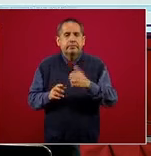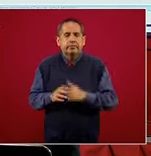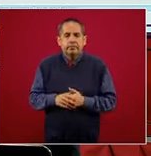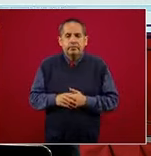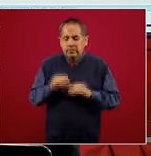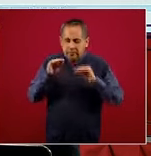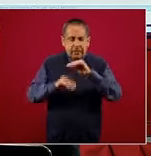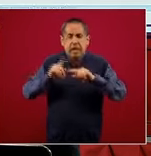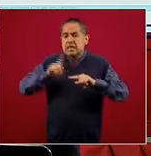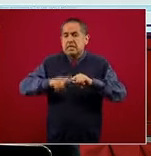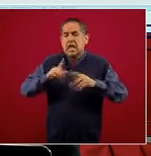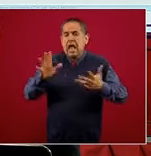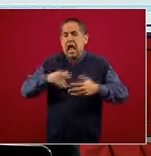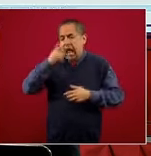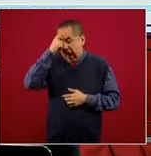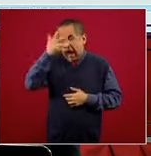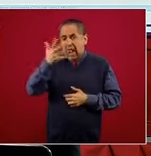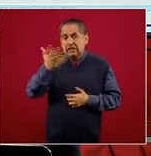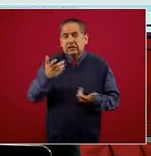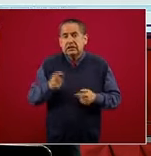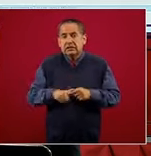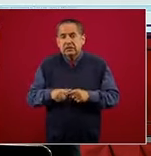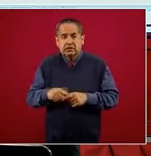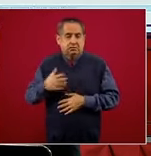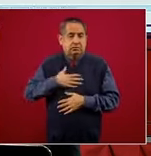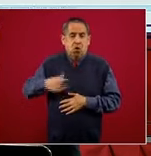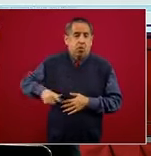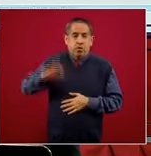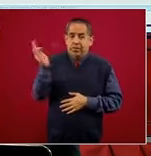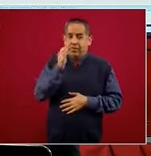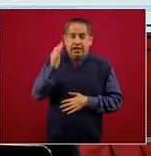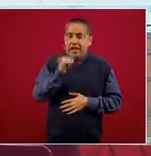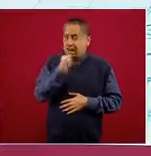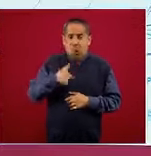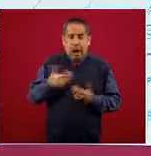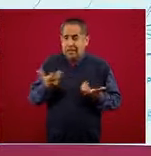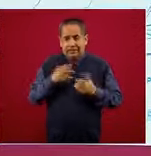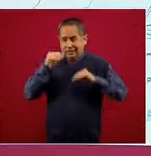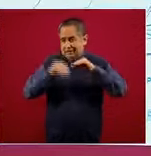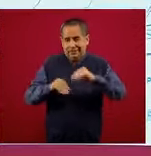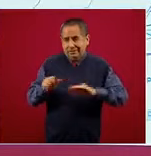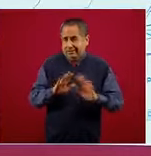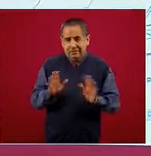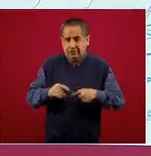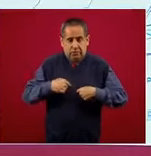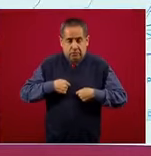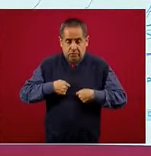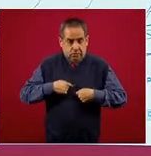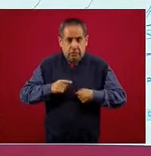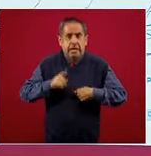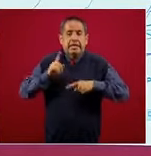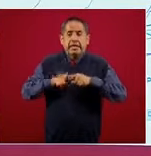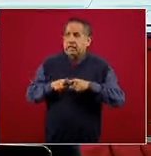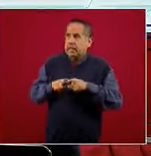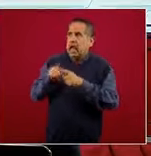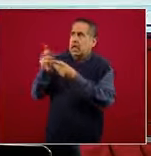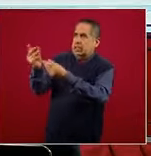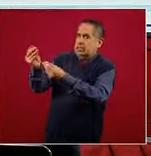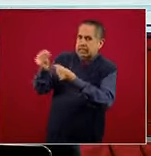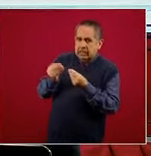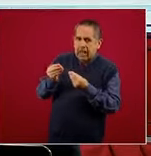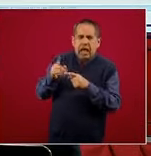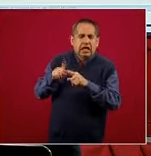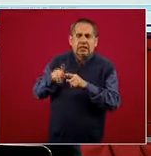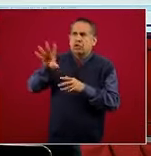la realiza ninguna dependencia federal en México. Esta es una gráfica que se obtiene